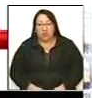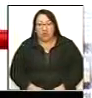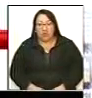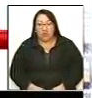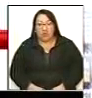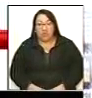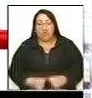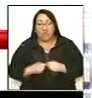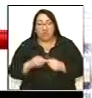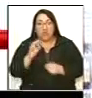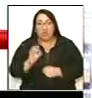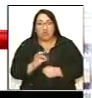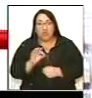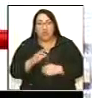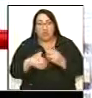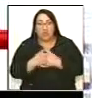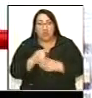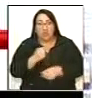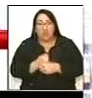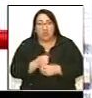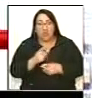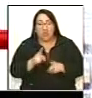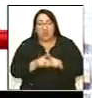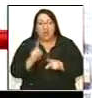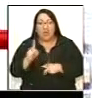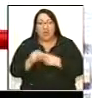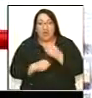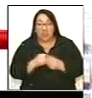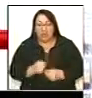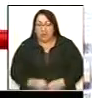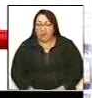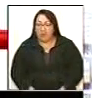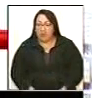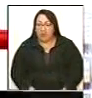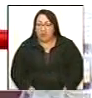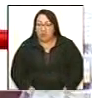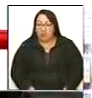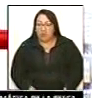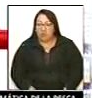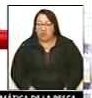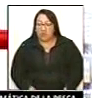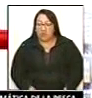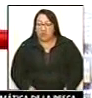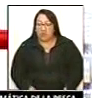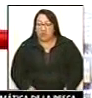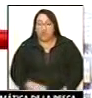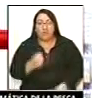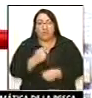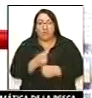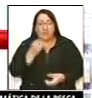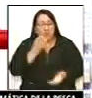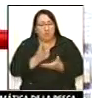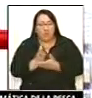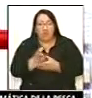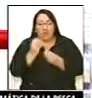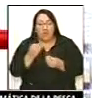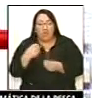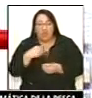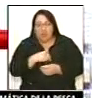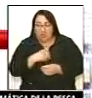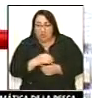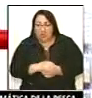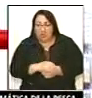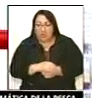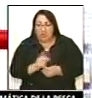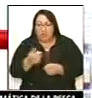si continúa o no continúa. Y además cada año con objetivos muy puntuales. Porque si nosotros